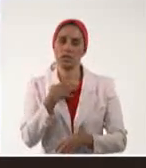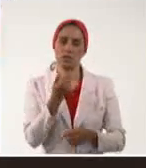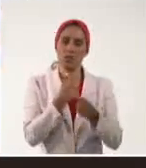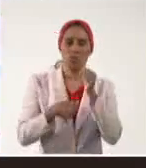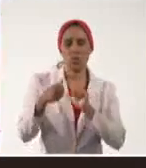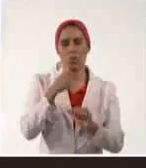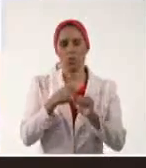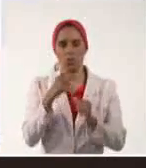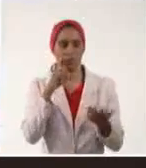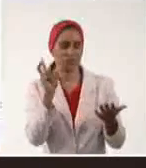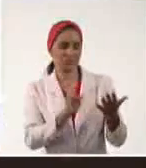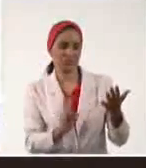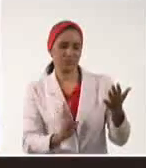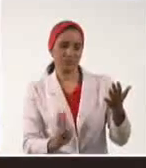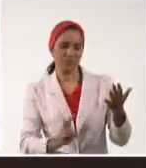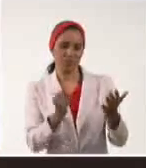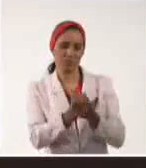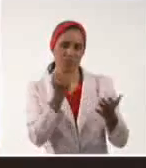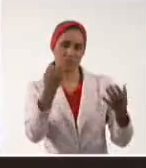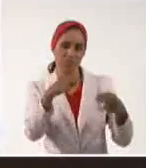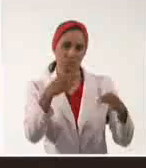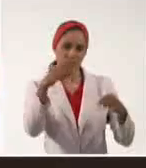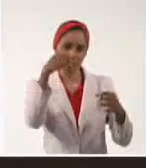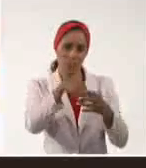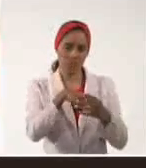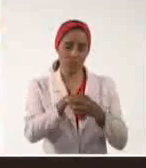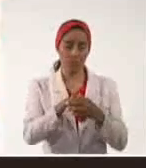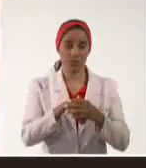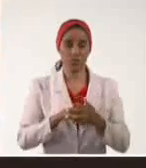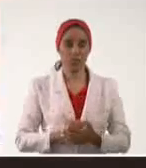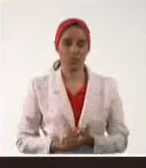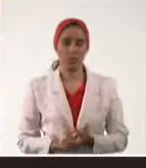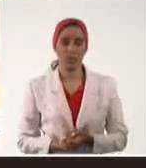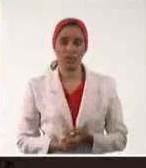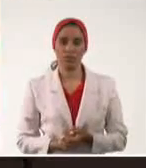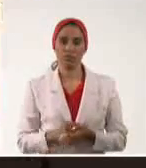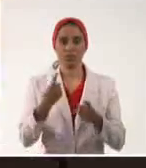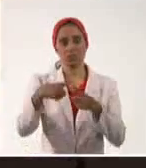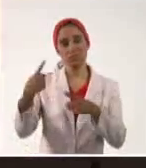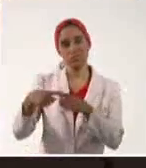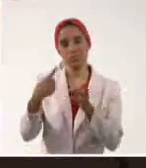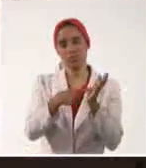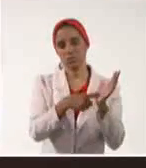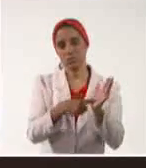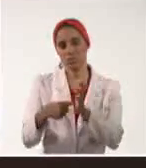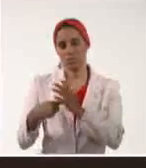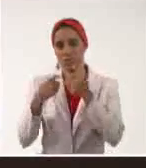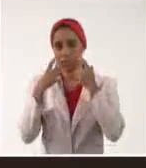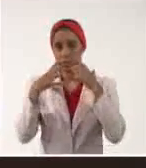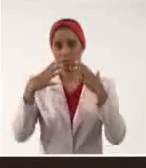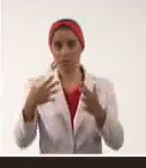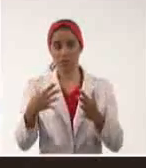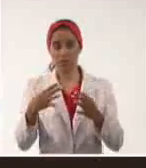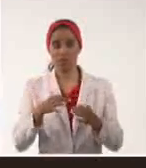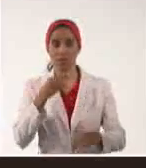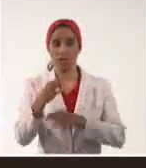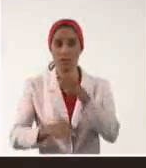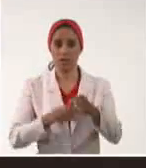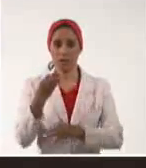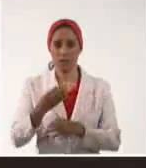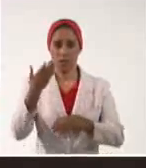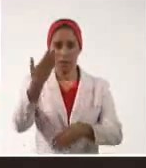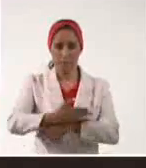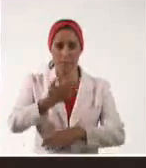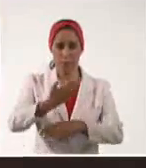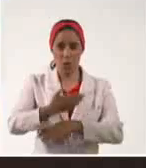con leer lo dispuesto en el título 2 de la ley Helm-Burton, que entre otros aspectos plantea la permanencia del bloqueo